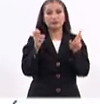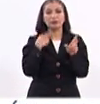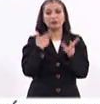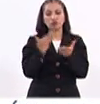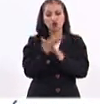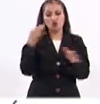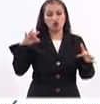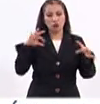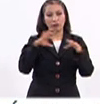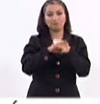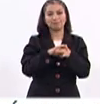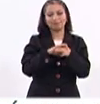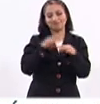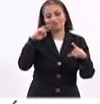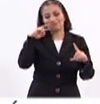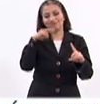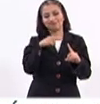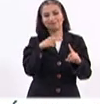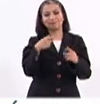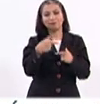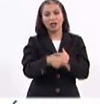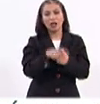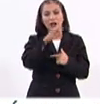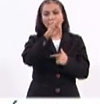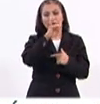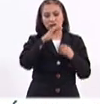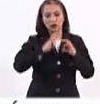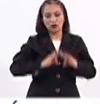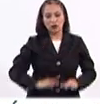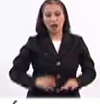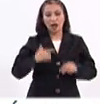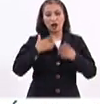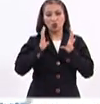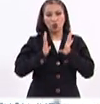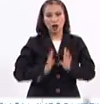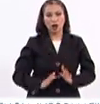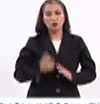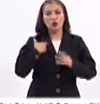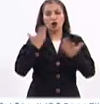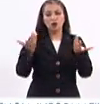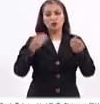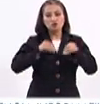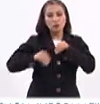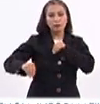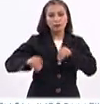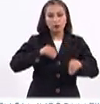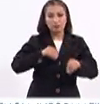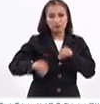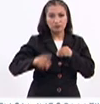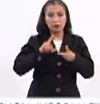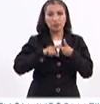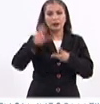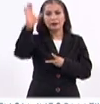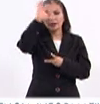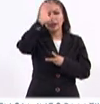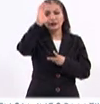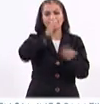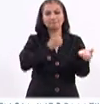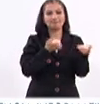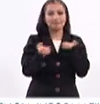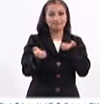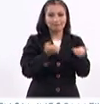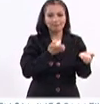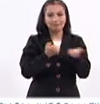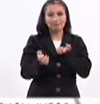están vinculados desde el punto de vista de la fisiología, de la anatomía, de la biomecánica, de las ciencias del